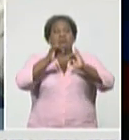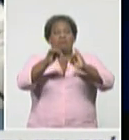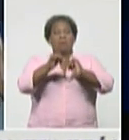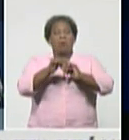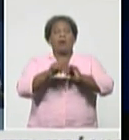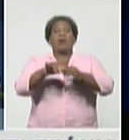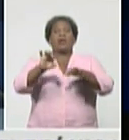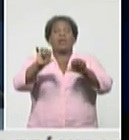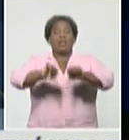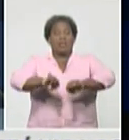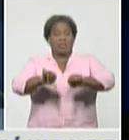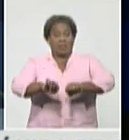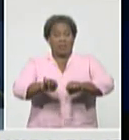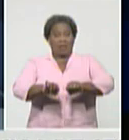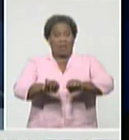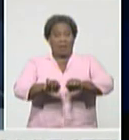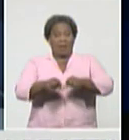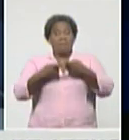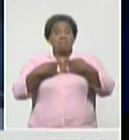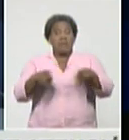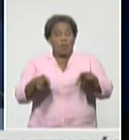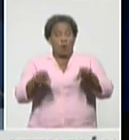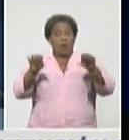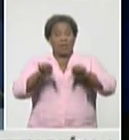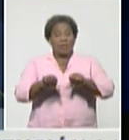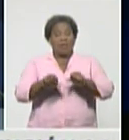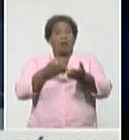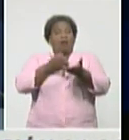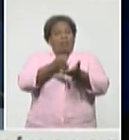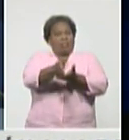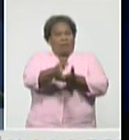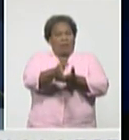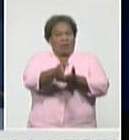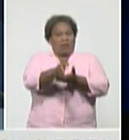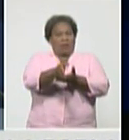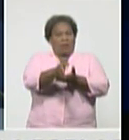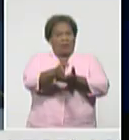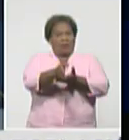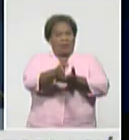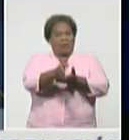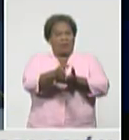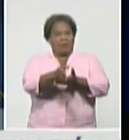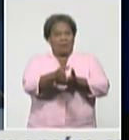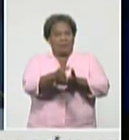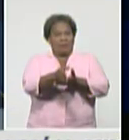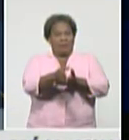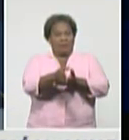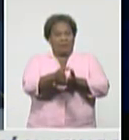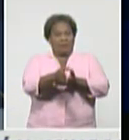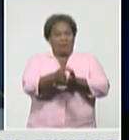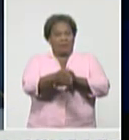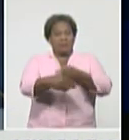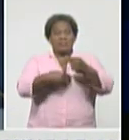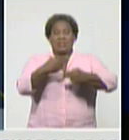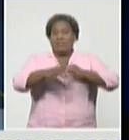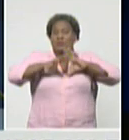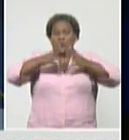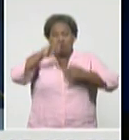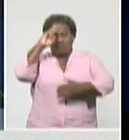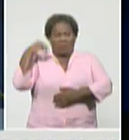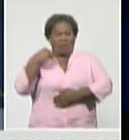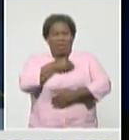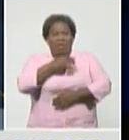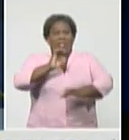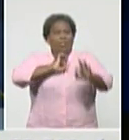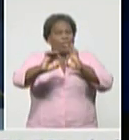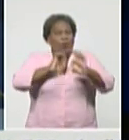sin embargo es una crítica que está estable y que se hace todo lo posible